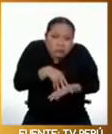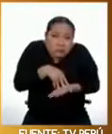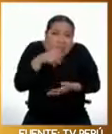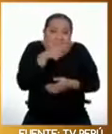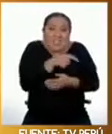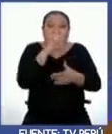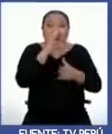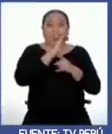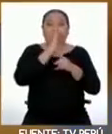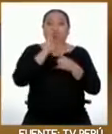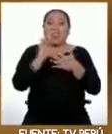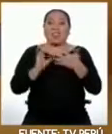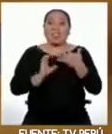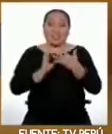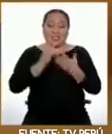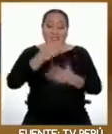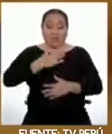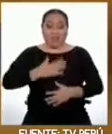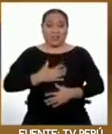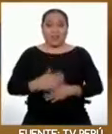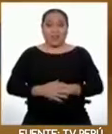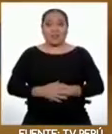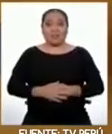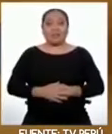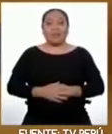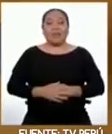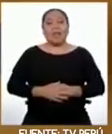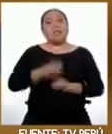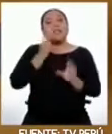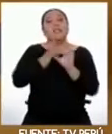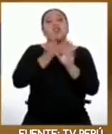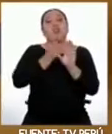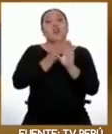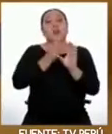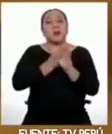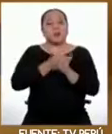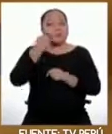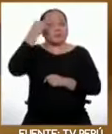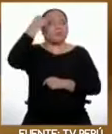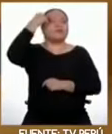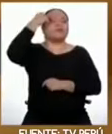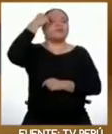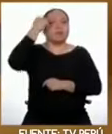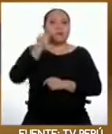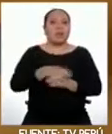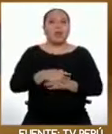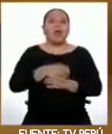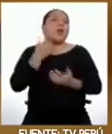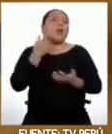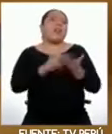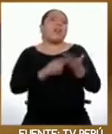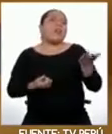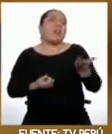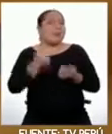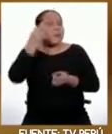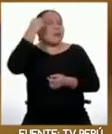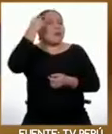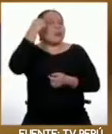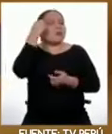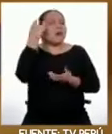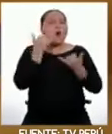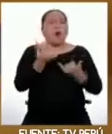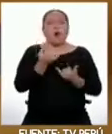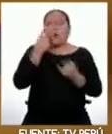Todos estos son datos físicos. La dimensión psicológica se refiere al mundo interno del personaje, cómo ella